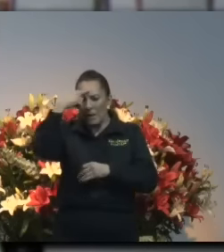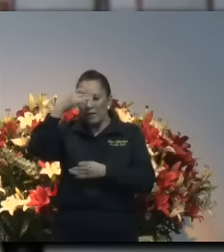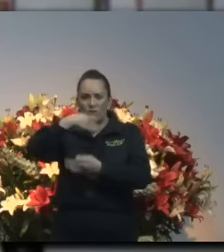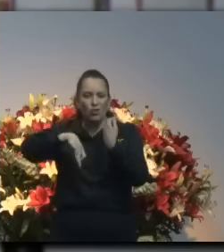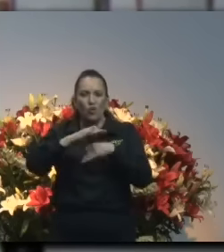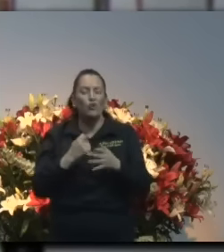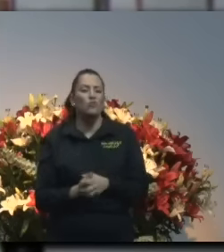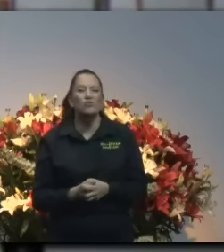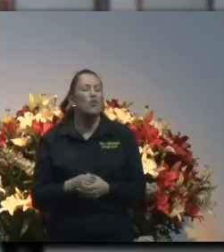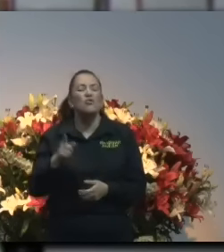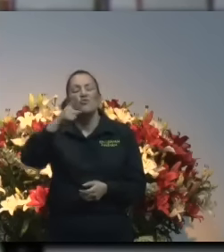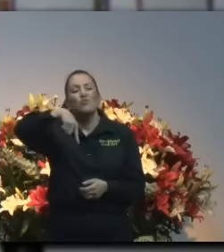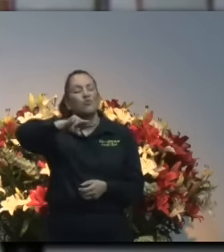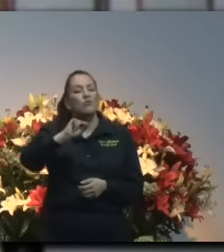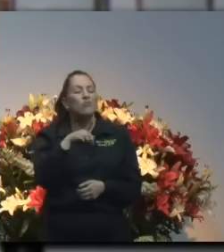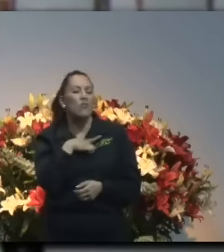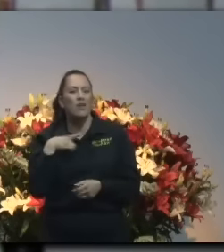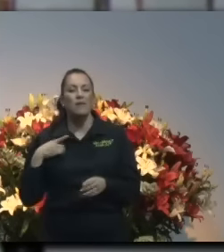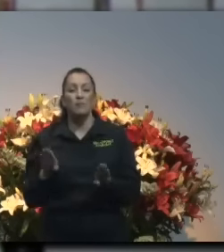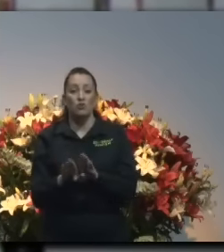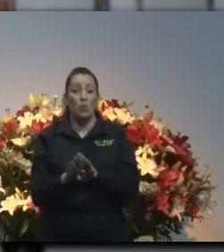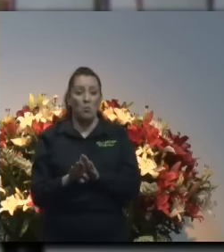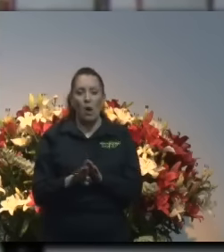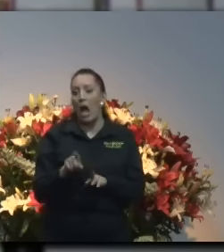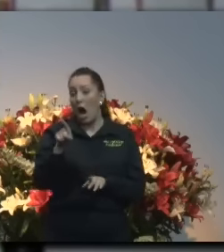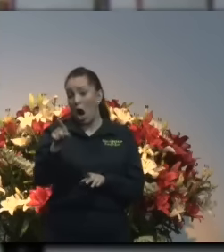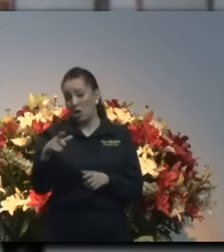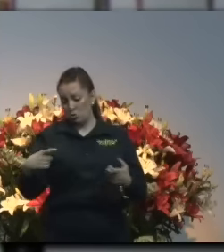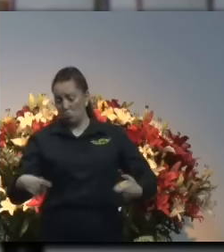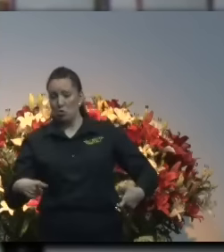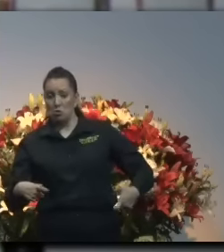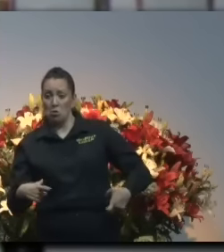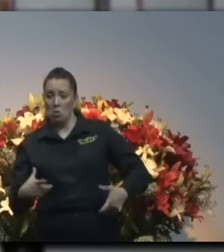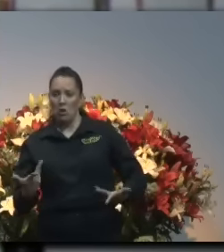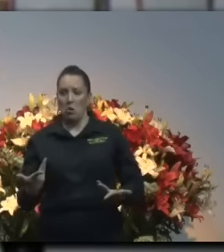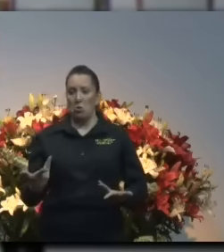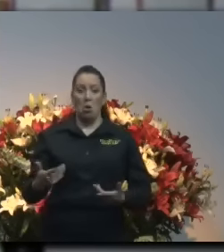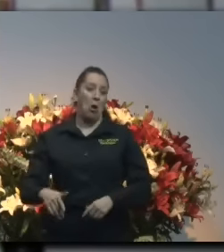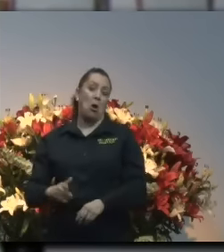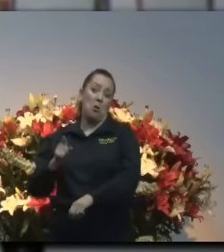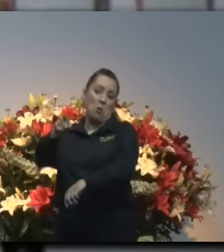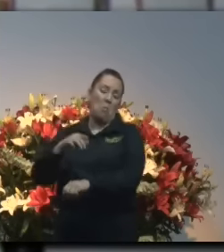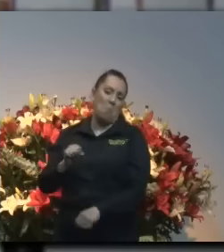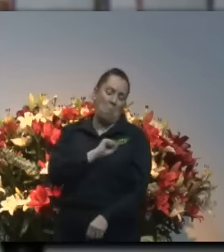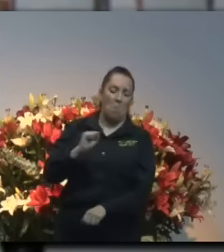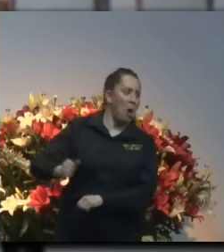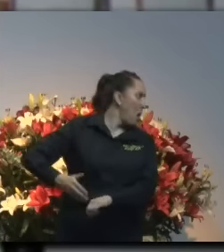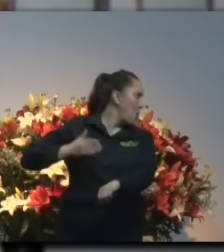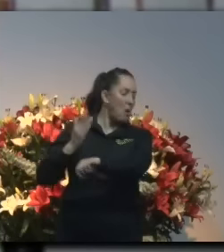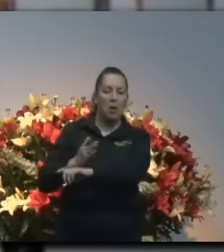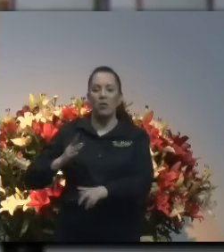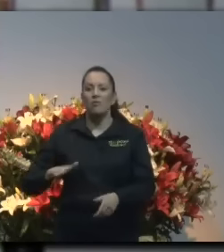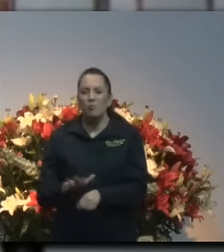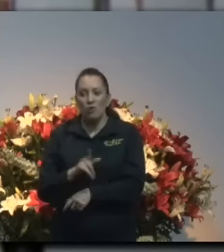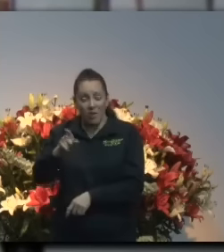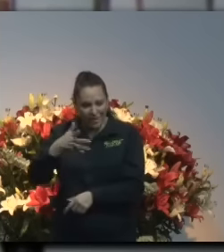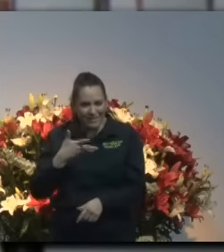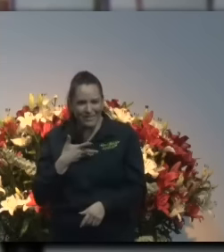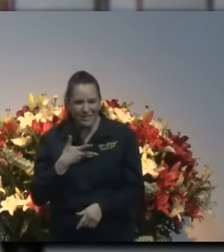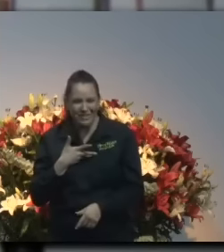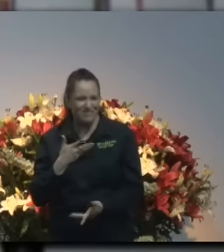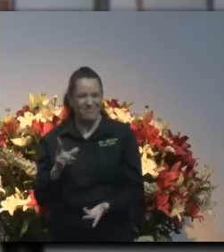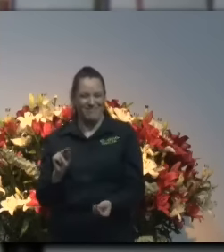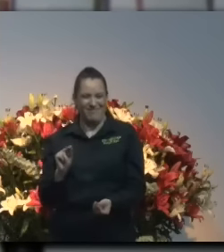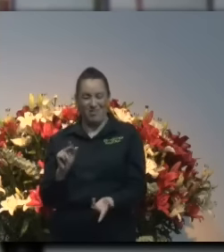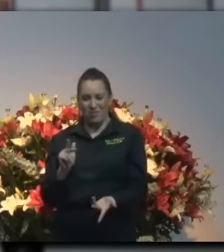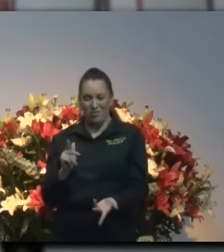alguna manera, como condenar al que tiene, porque siento que hay como un odio al que logra tener algo. Yo creo que el Estado